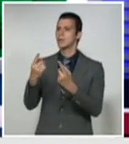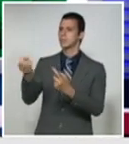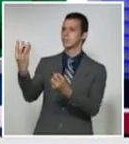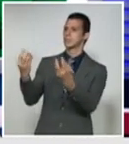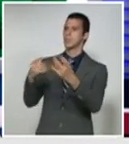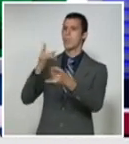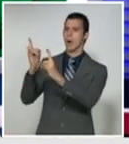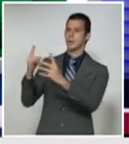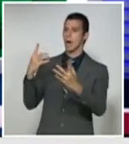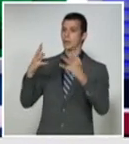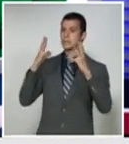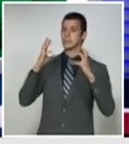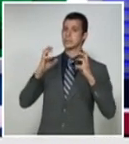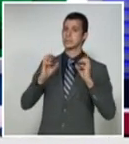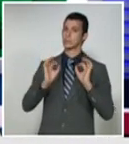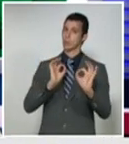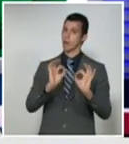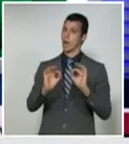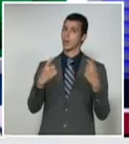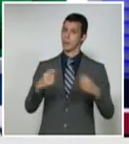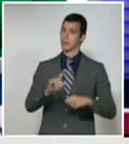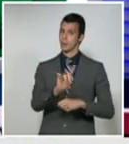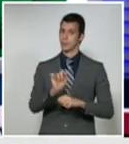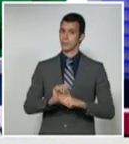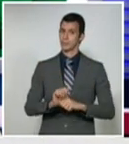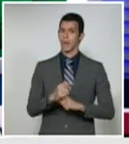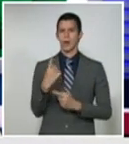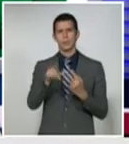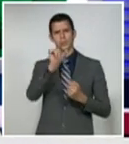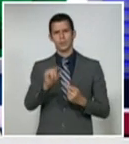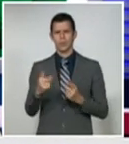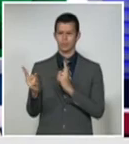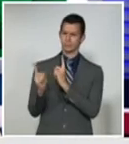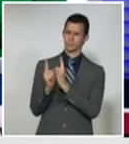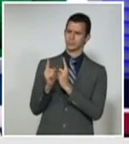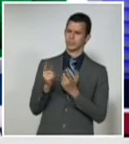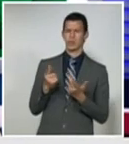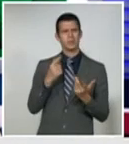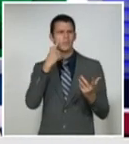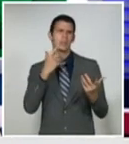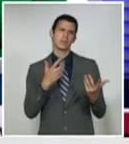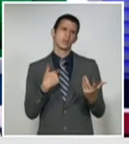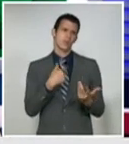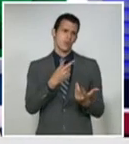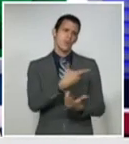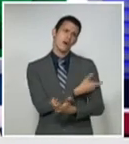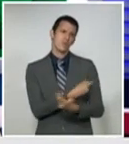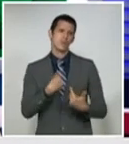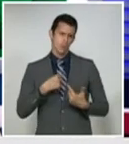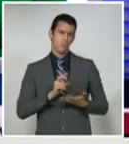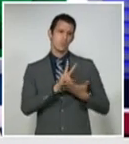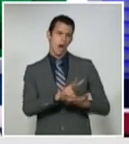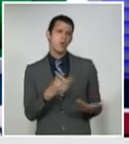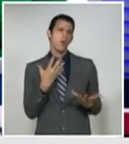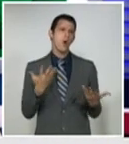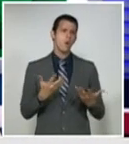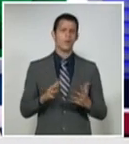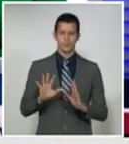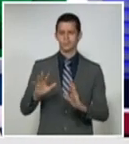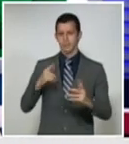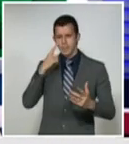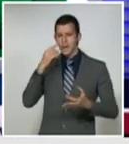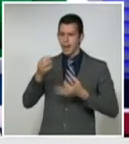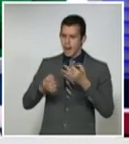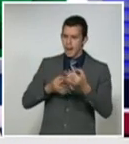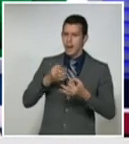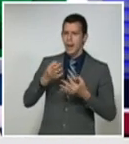¿cómo pudiera adelantarme la vacunación? ¿Cómo pudiera? Realmente es impresionante. Y